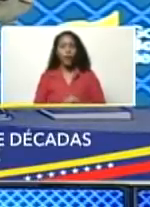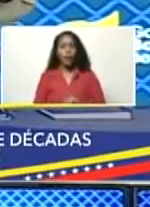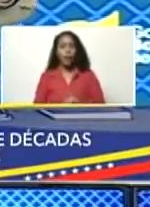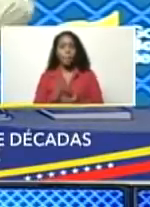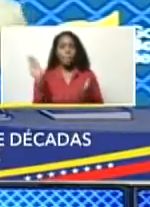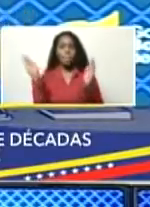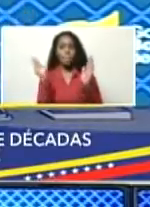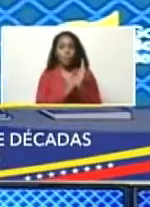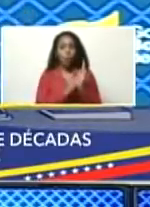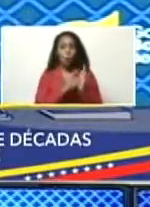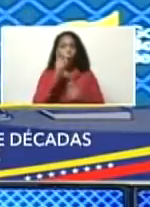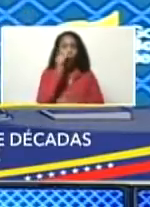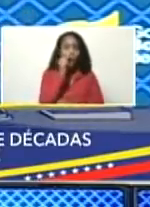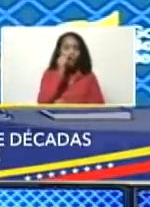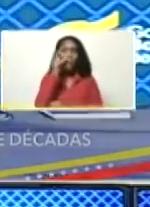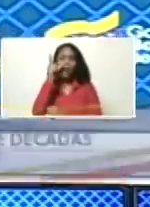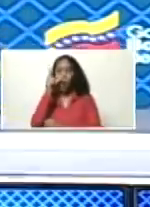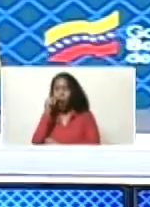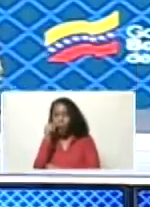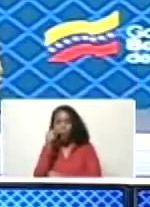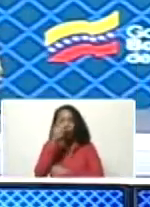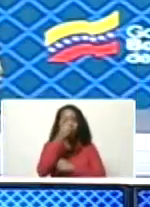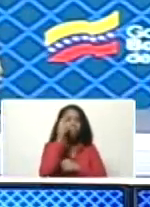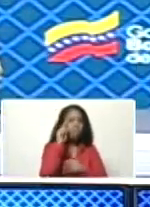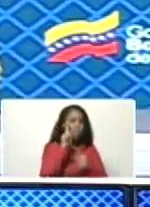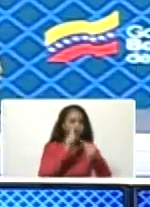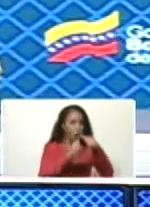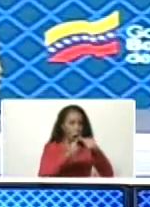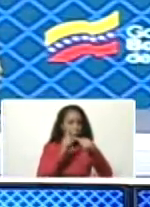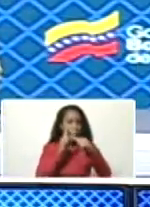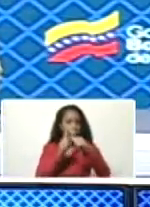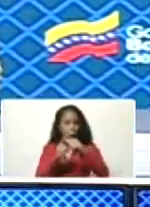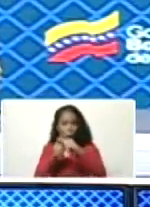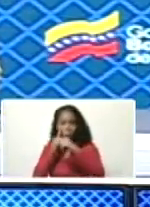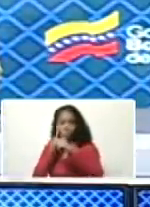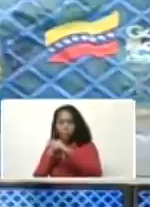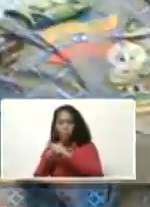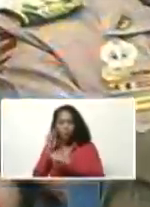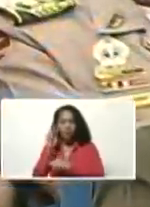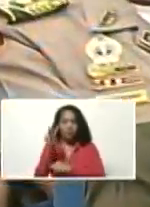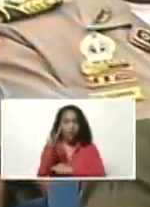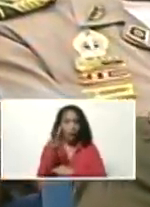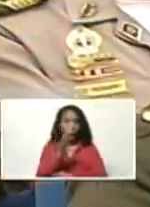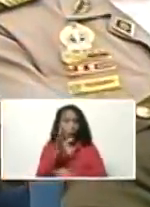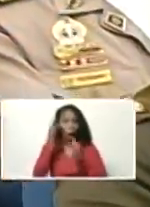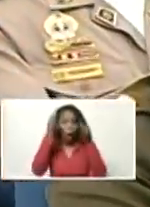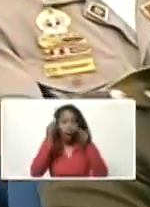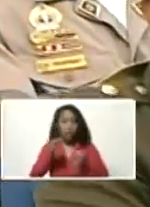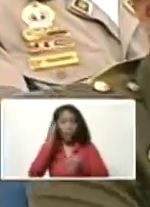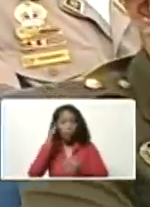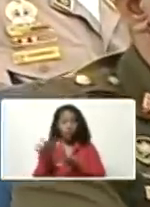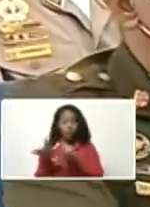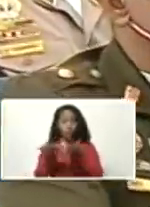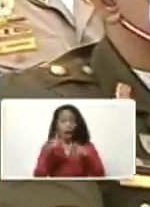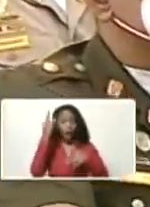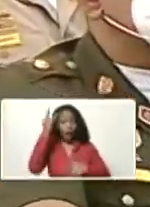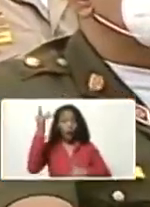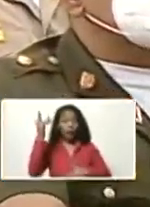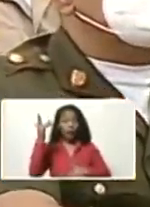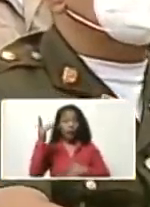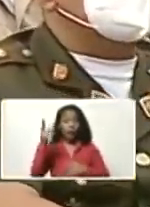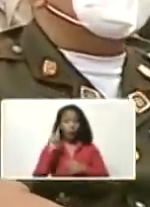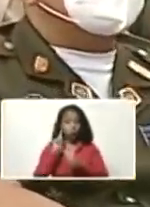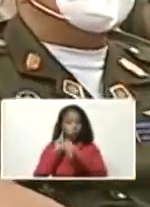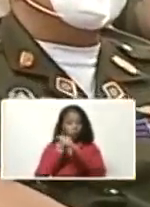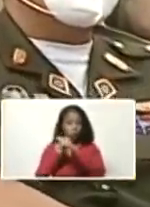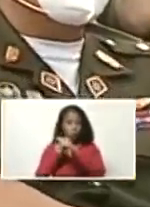Marcaba hombre a hombre. Cuando veían a un oficial destacarse por su brillo, su inteligencia, lo